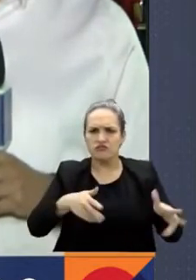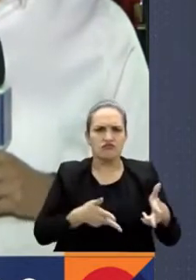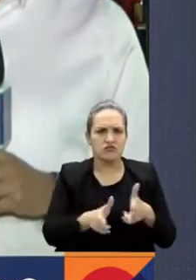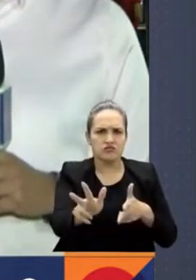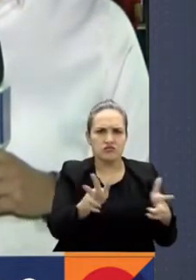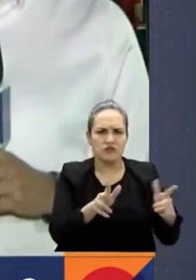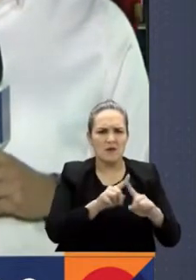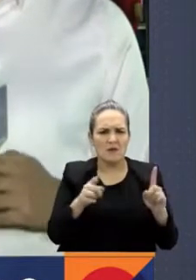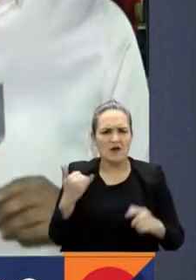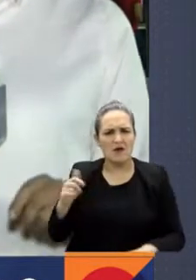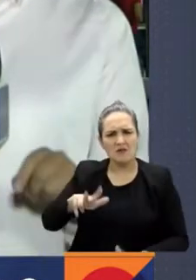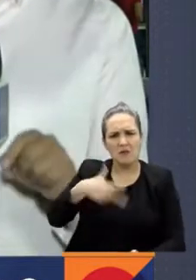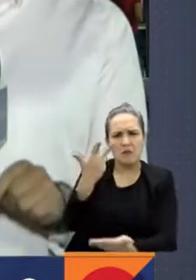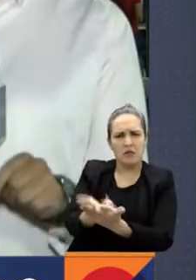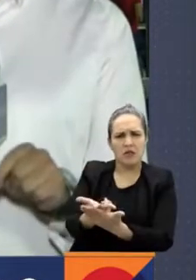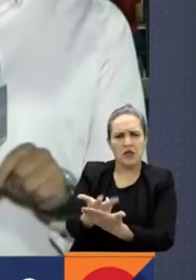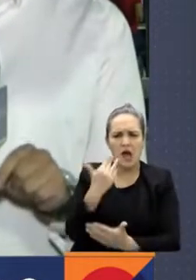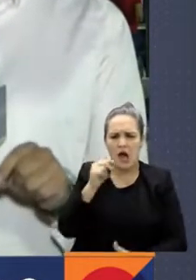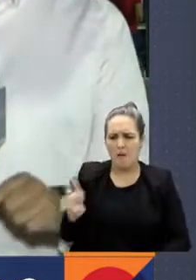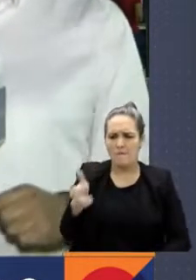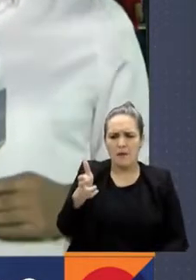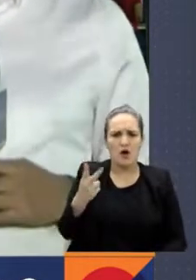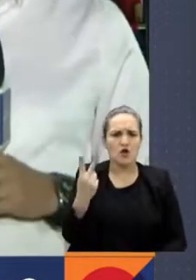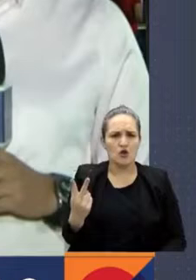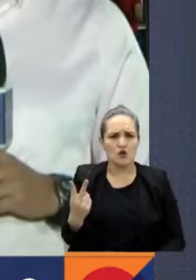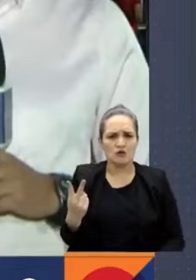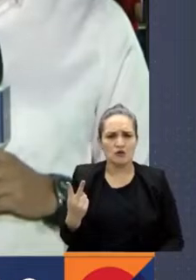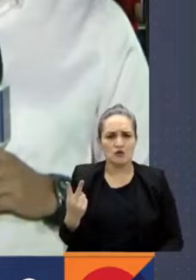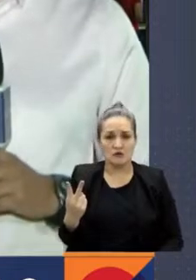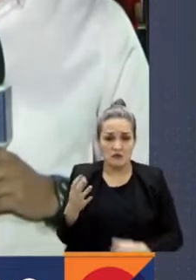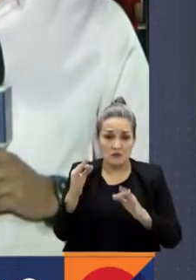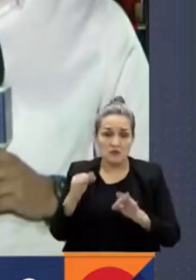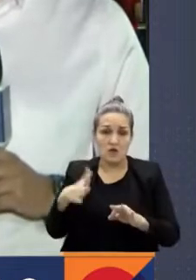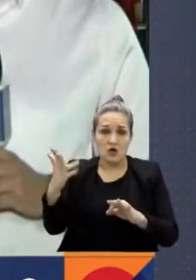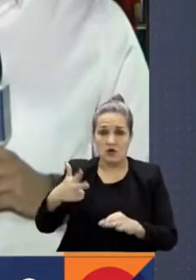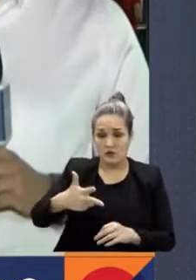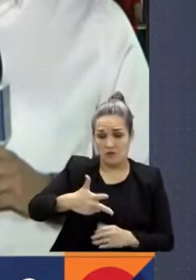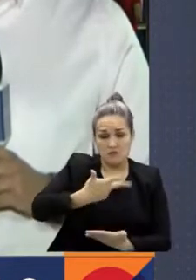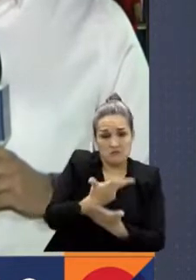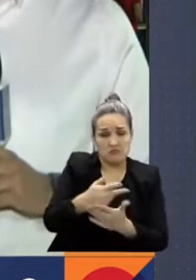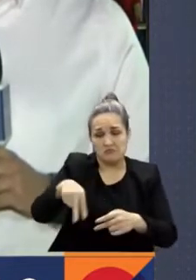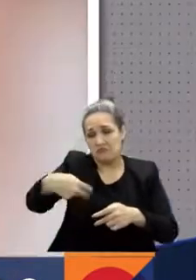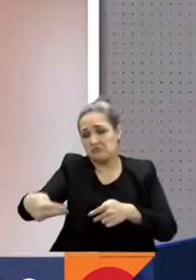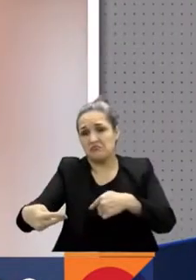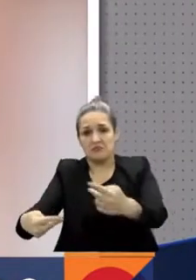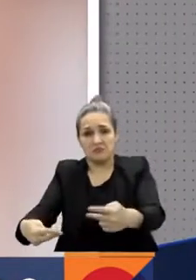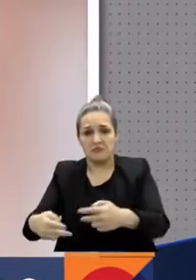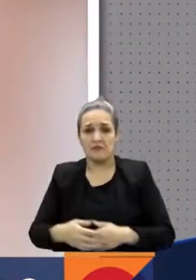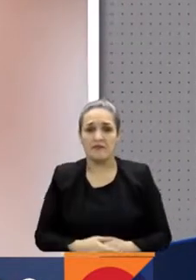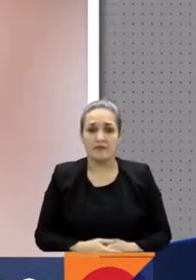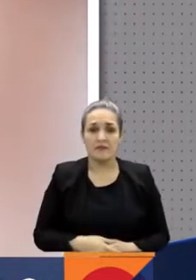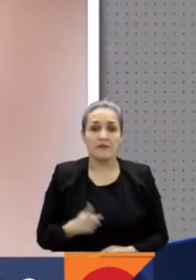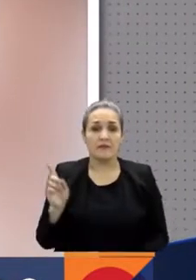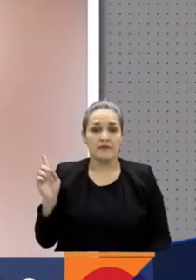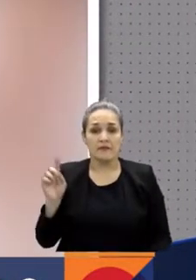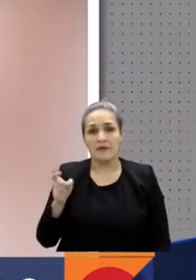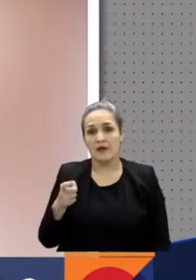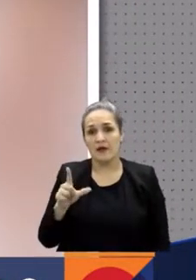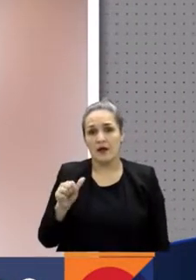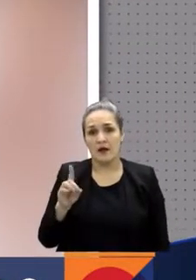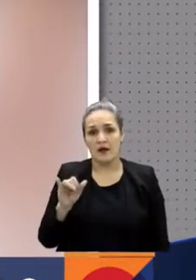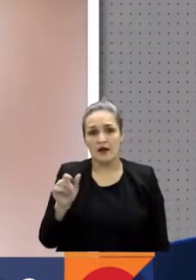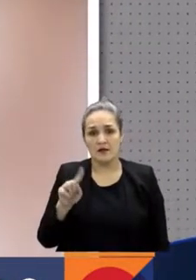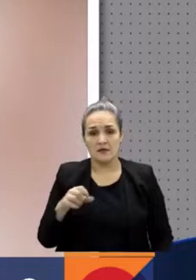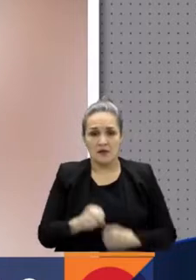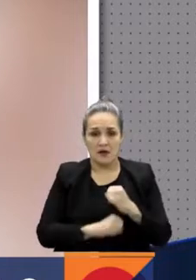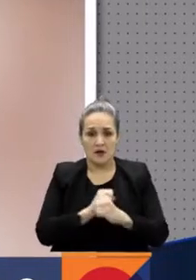los móviles del asesinato de estas 2 mujeres que quedaron tendidas sobre la vía. Como Gladys Orozco, de 48